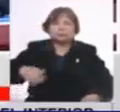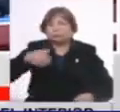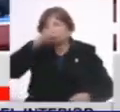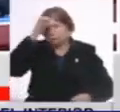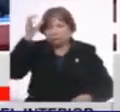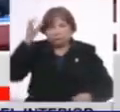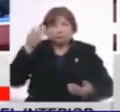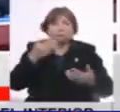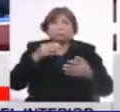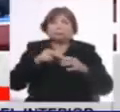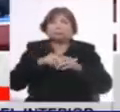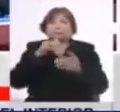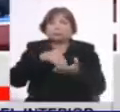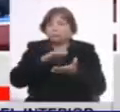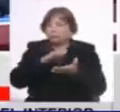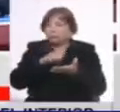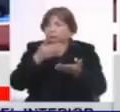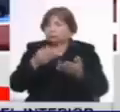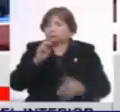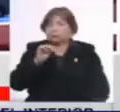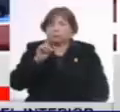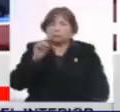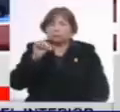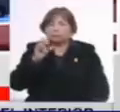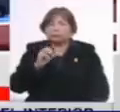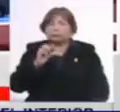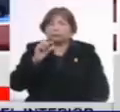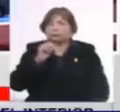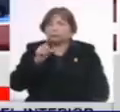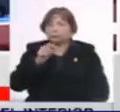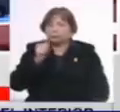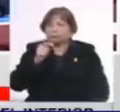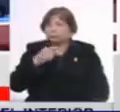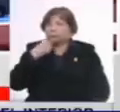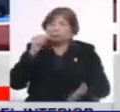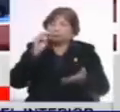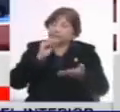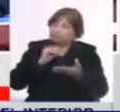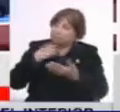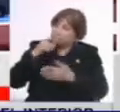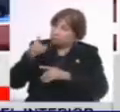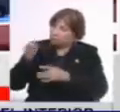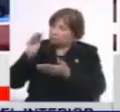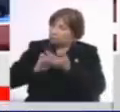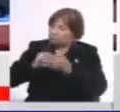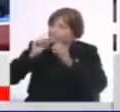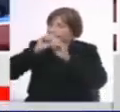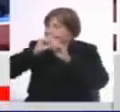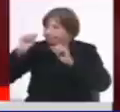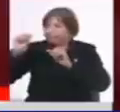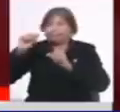República cesa al señor Mariano González. Bien, nuevamente subrayo, ¿no?